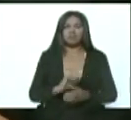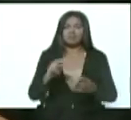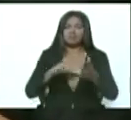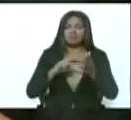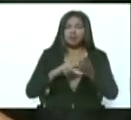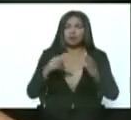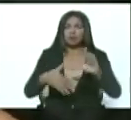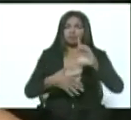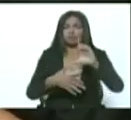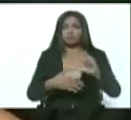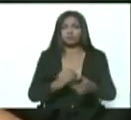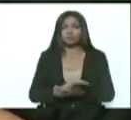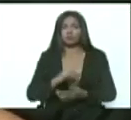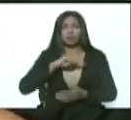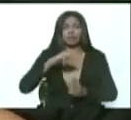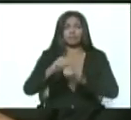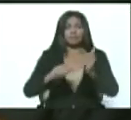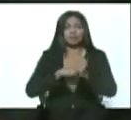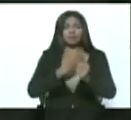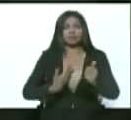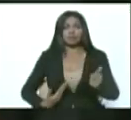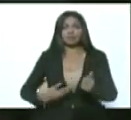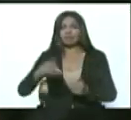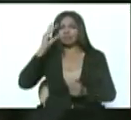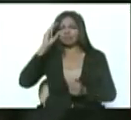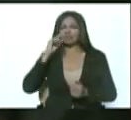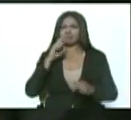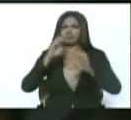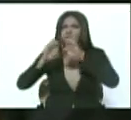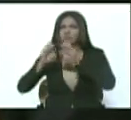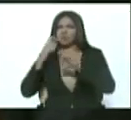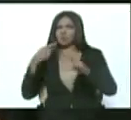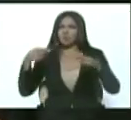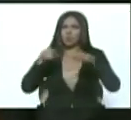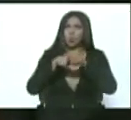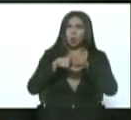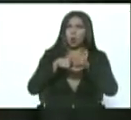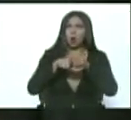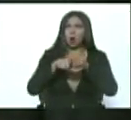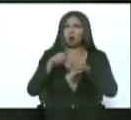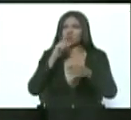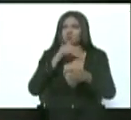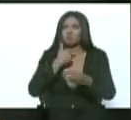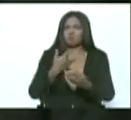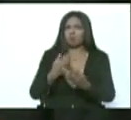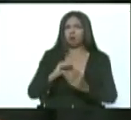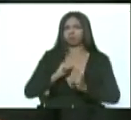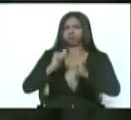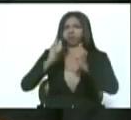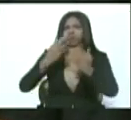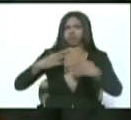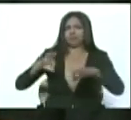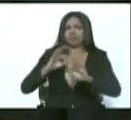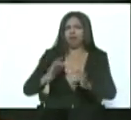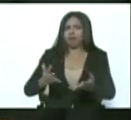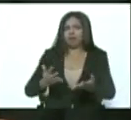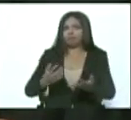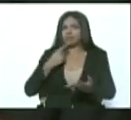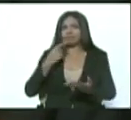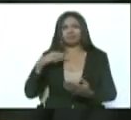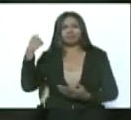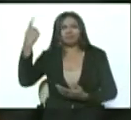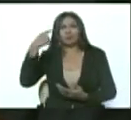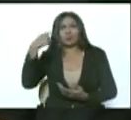Latinoamérica? Nuestra vicepresidenta Delcy Rodríguez ayer las calificaba como destempladas dentro de una especie de